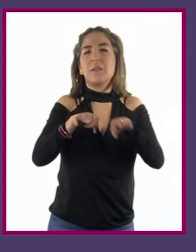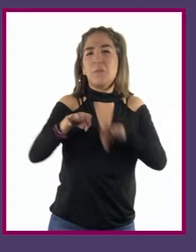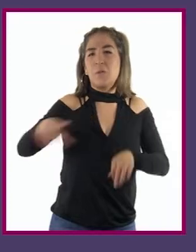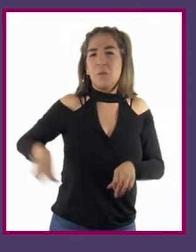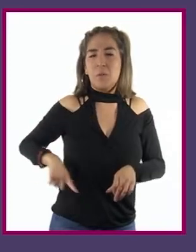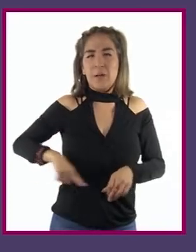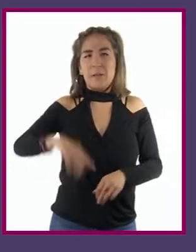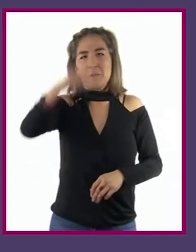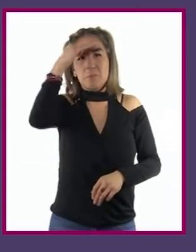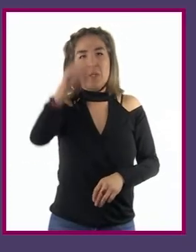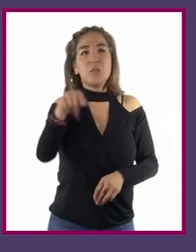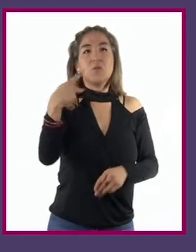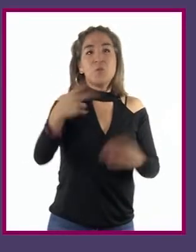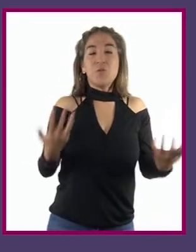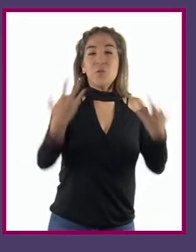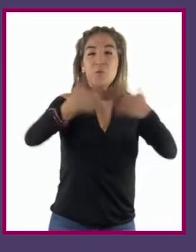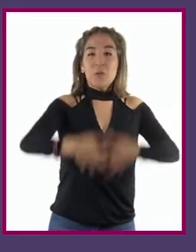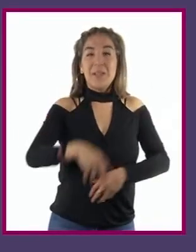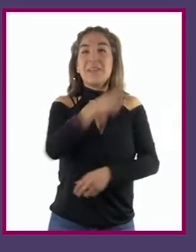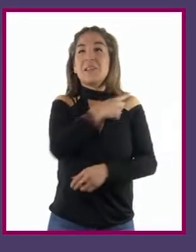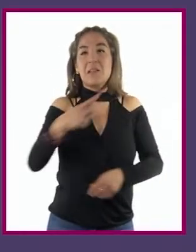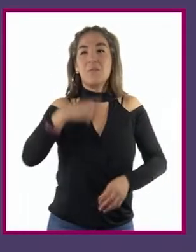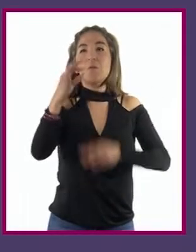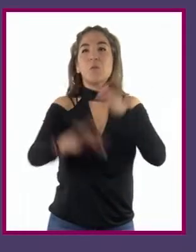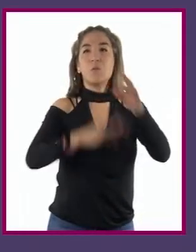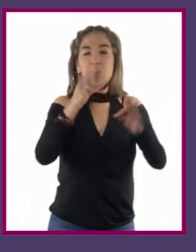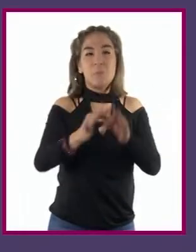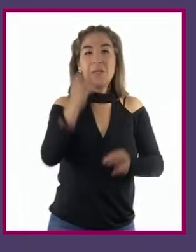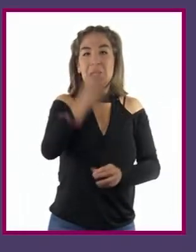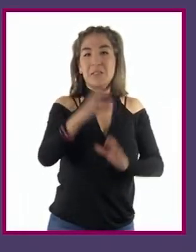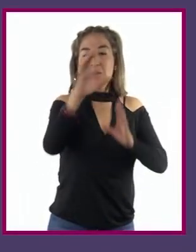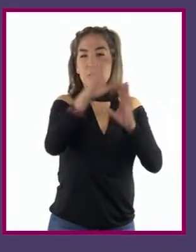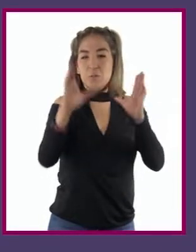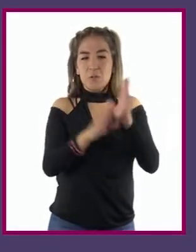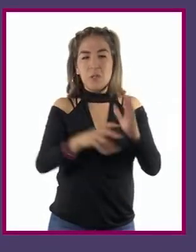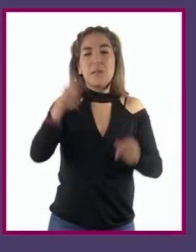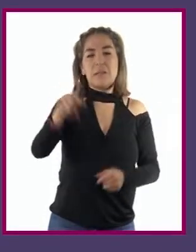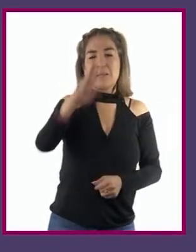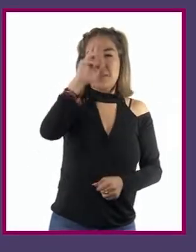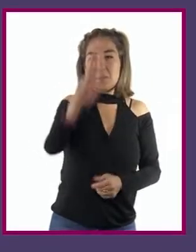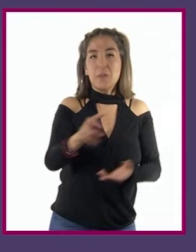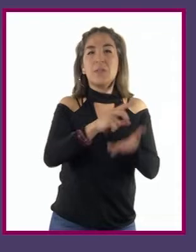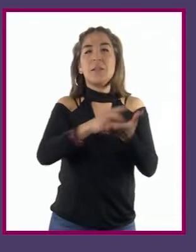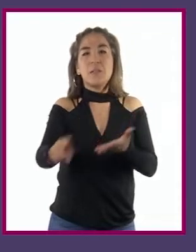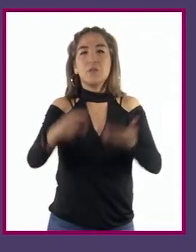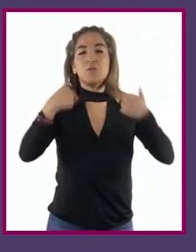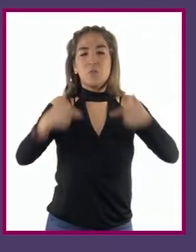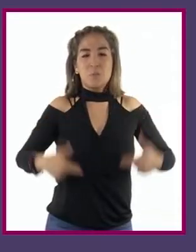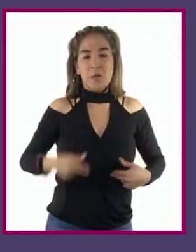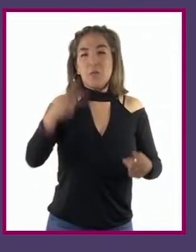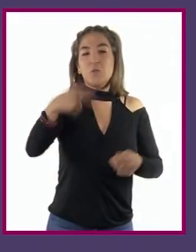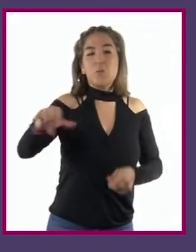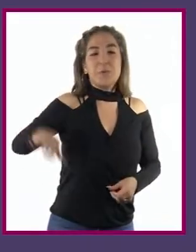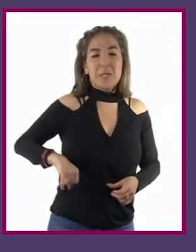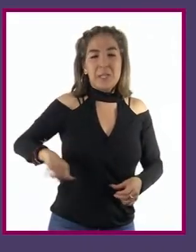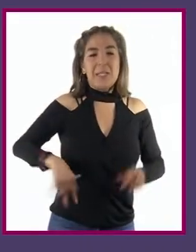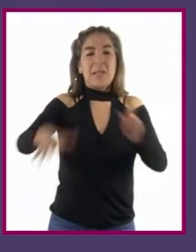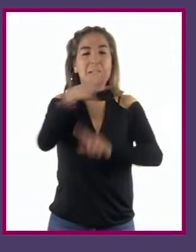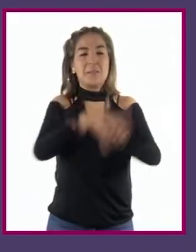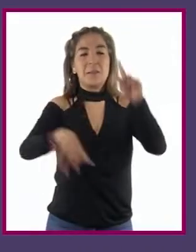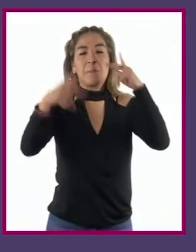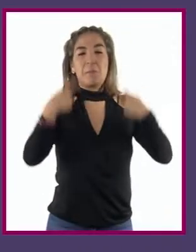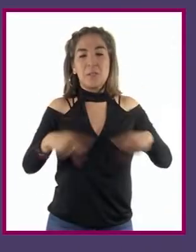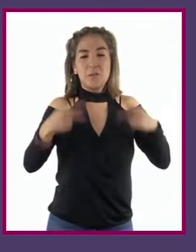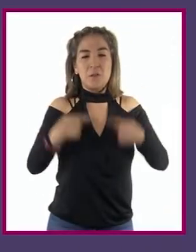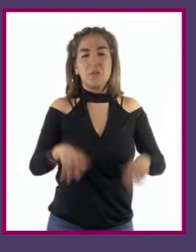consciente de que su función es cumplir y hacer cumplir la Constitución, el respeto a los derechos humanos e intereses de los ciudadanos se da